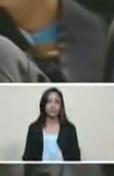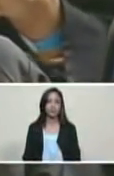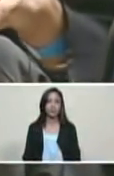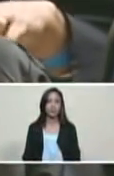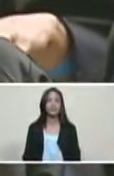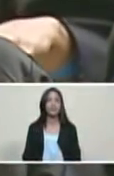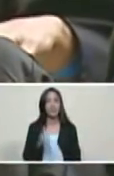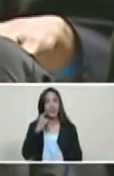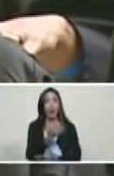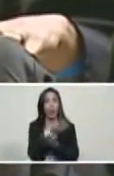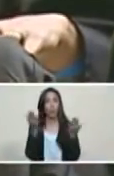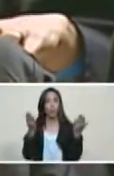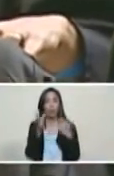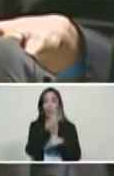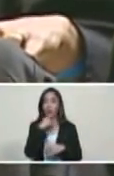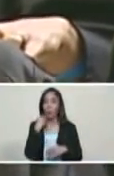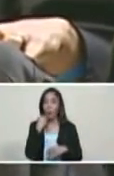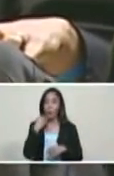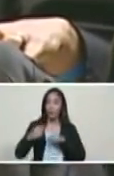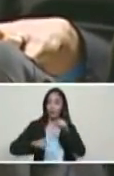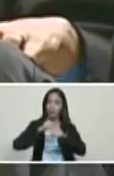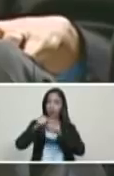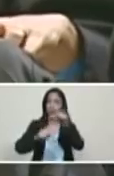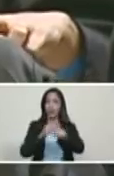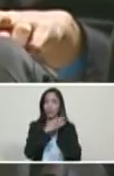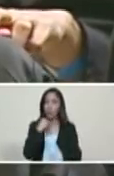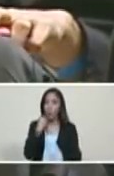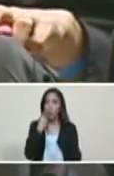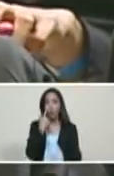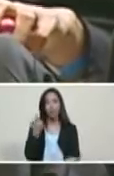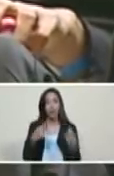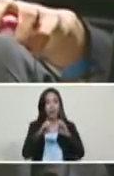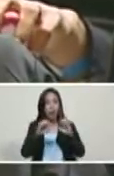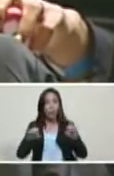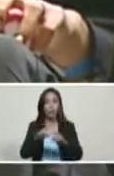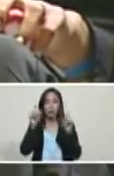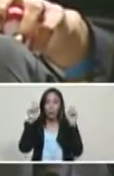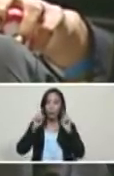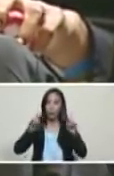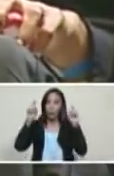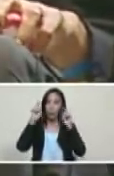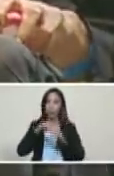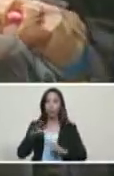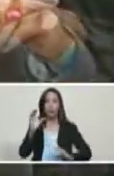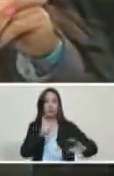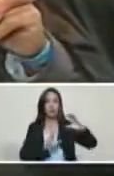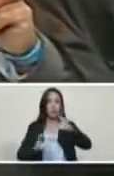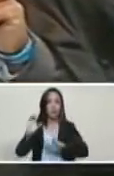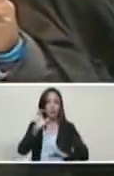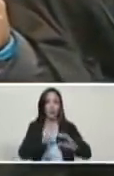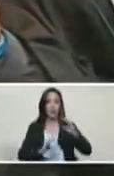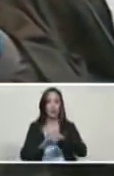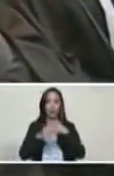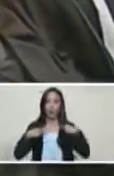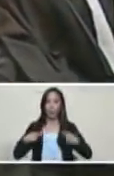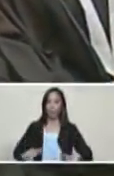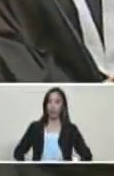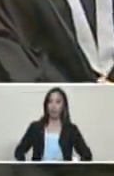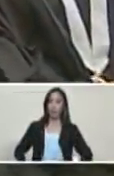la generación joven que construya la educación científica,